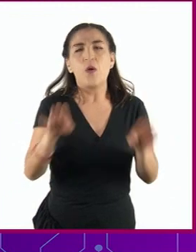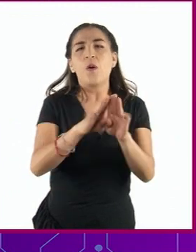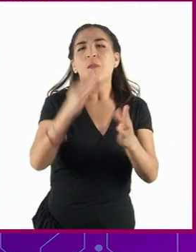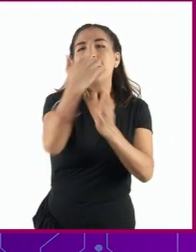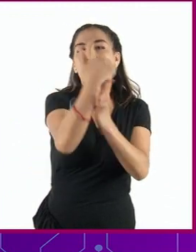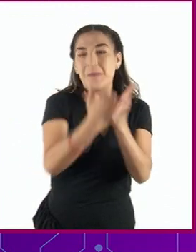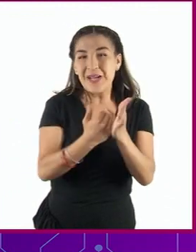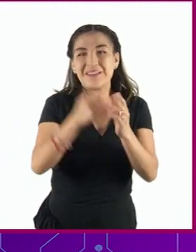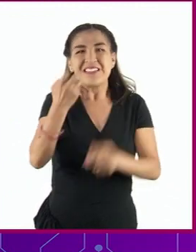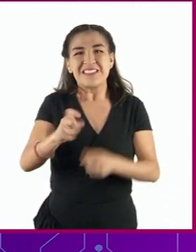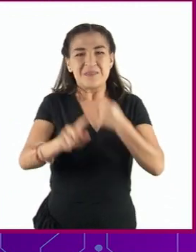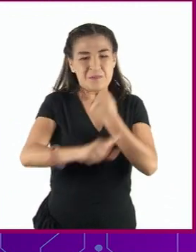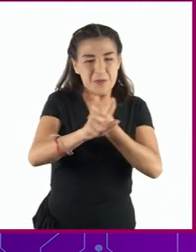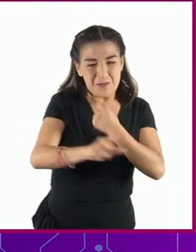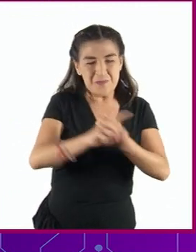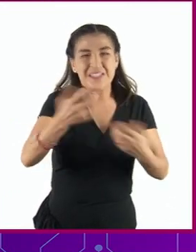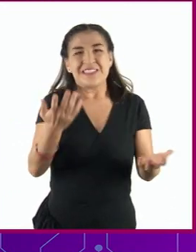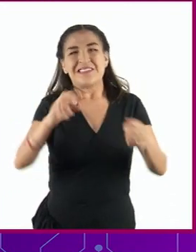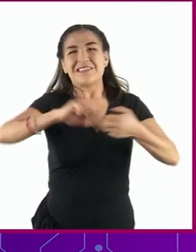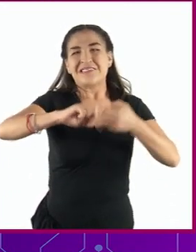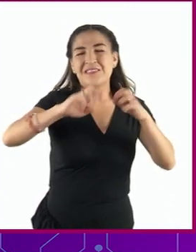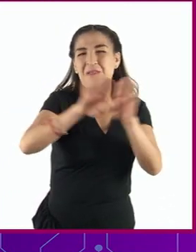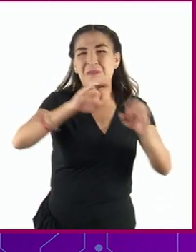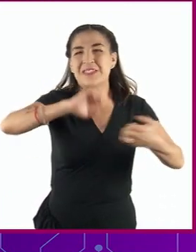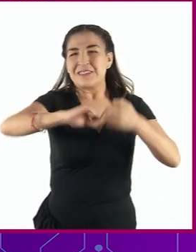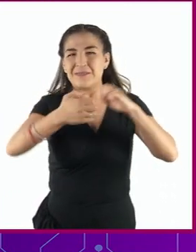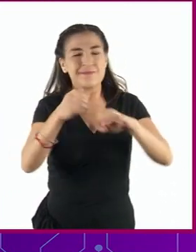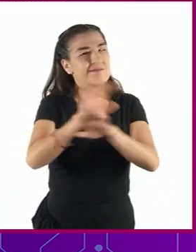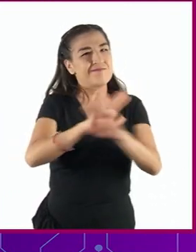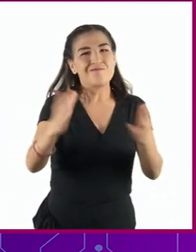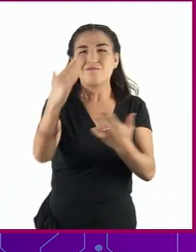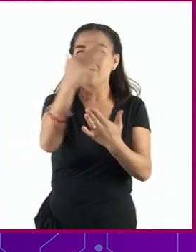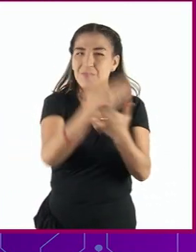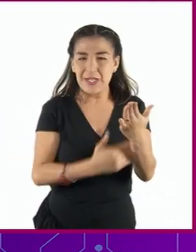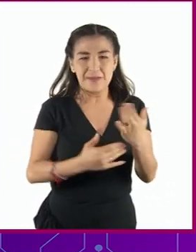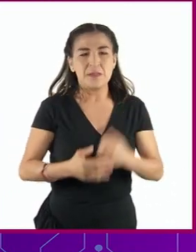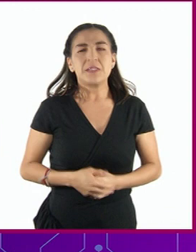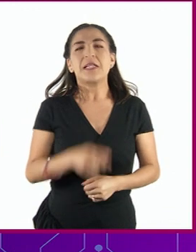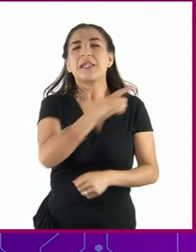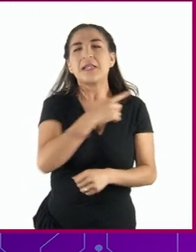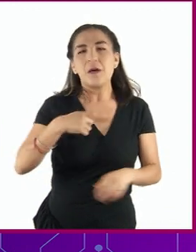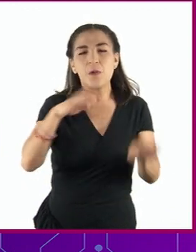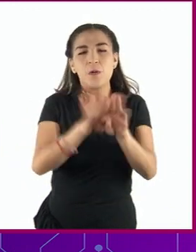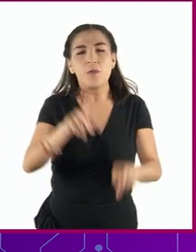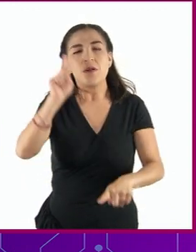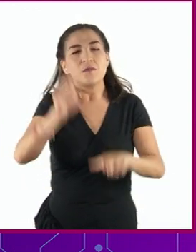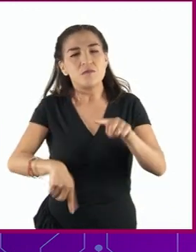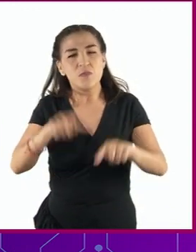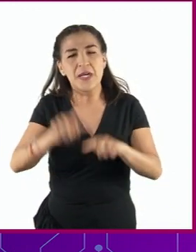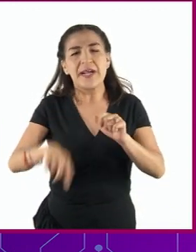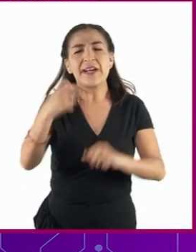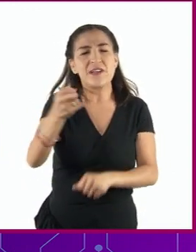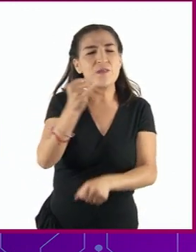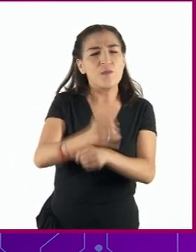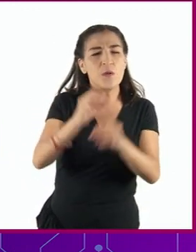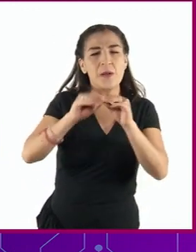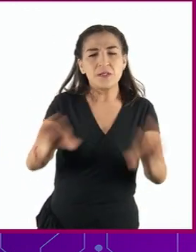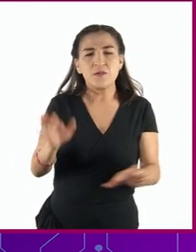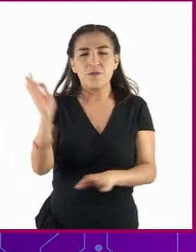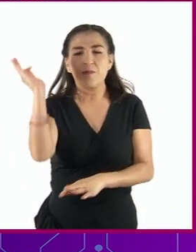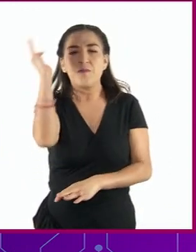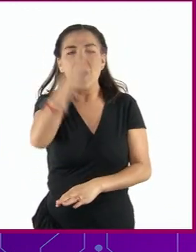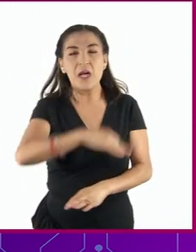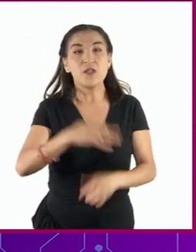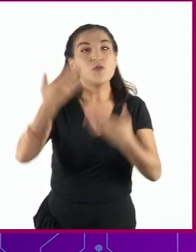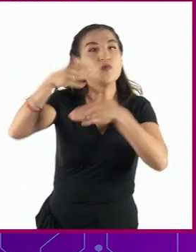reducir la tensión y las hostilidades, corregir percepciones e informaciones falsas que se puedan tener respecto